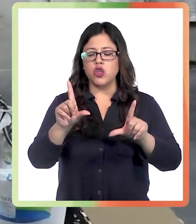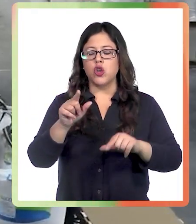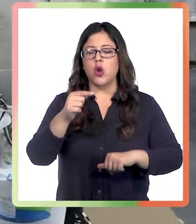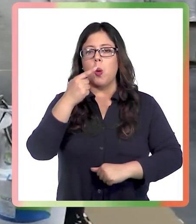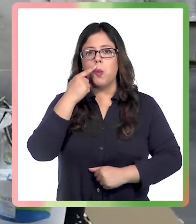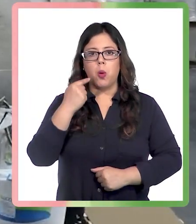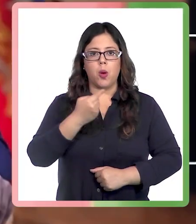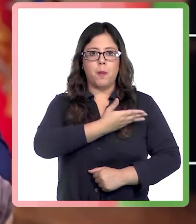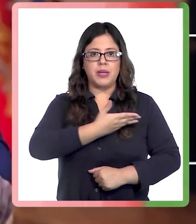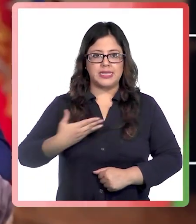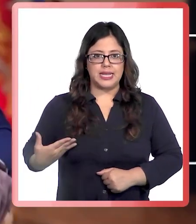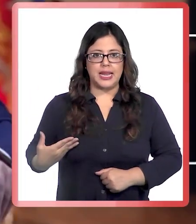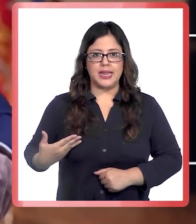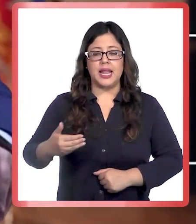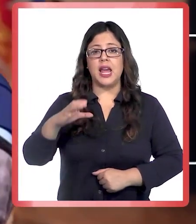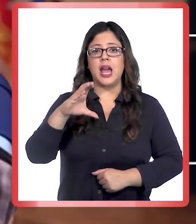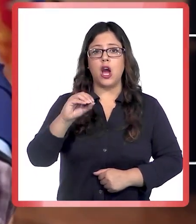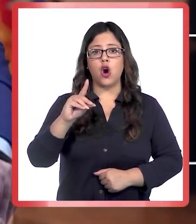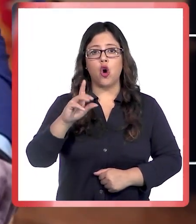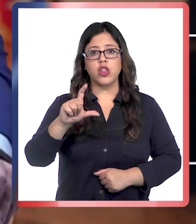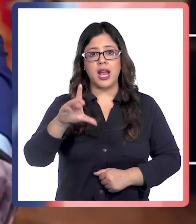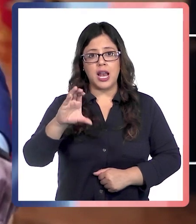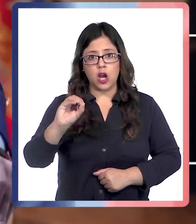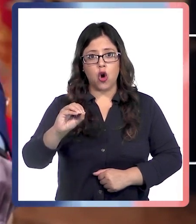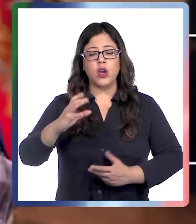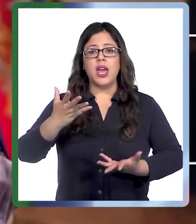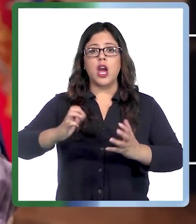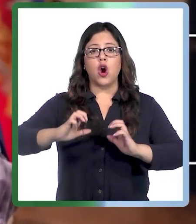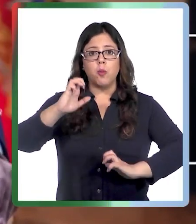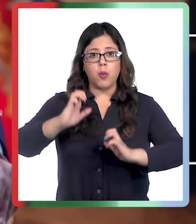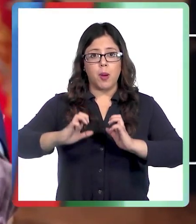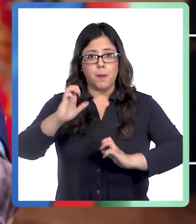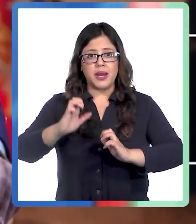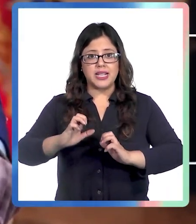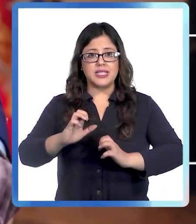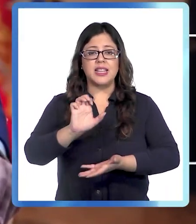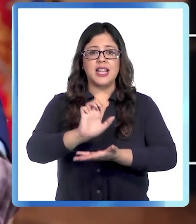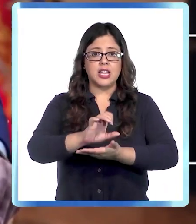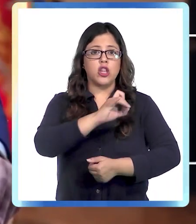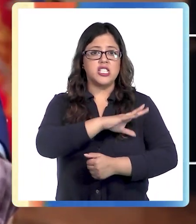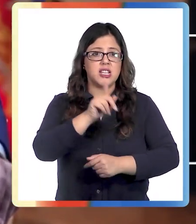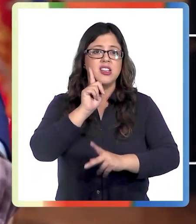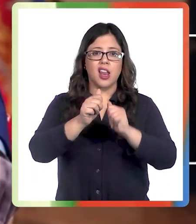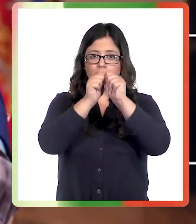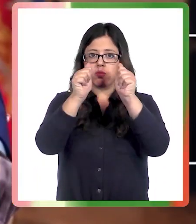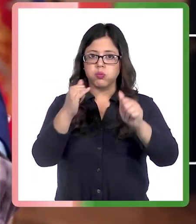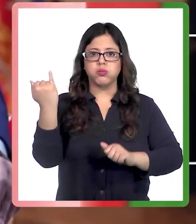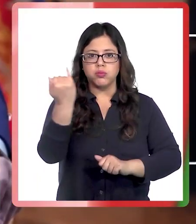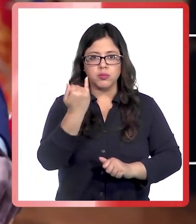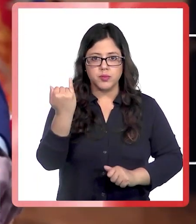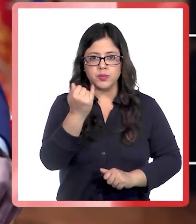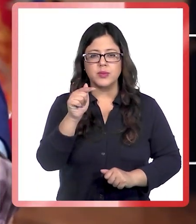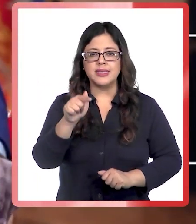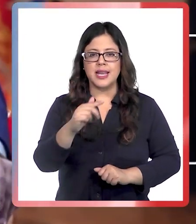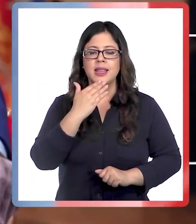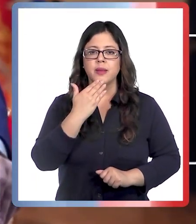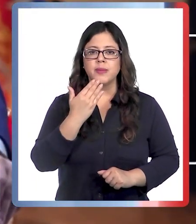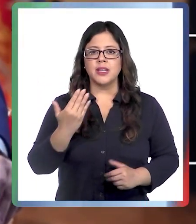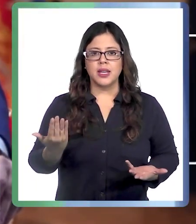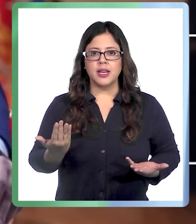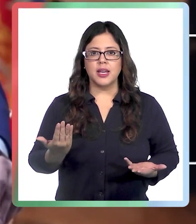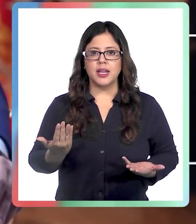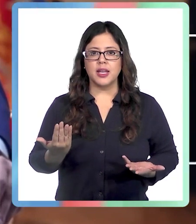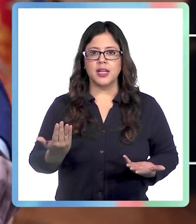propio mandatario. Codelco, como empresa del Estado de Chile que posee un directorio enteramente autónomo y es en